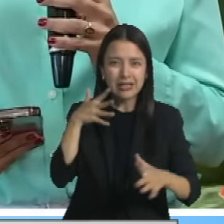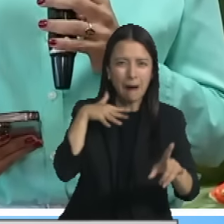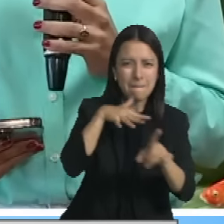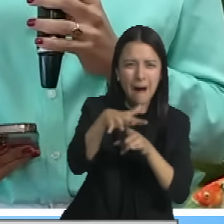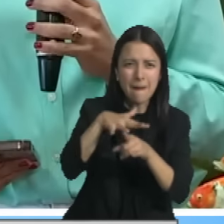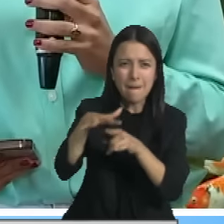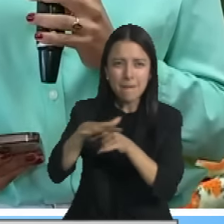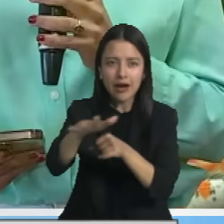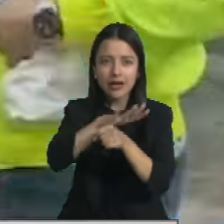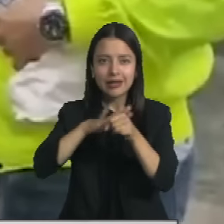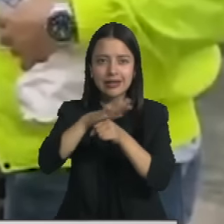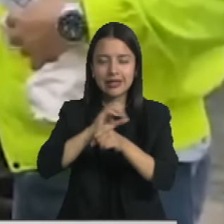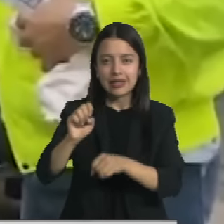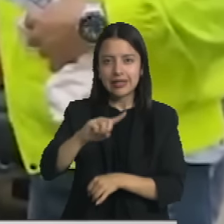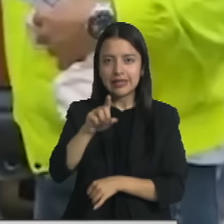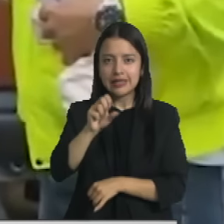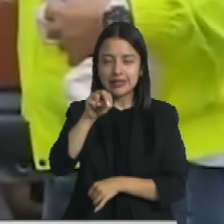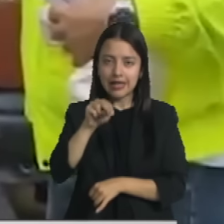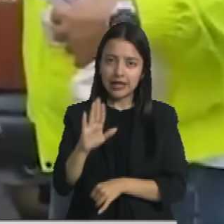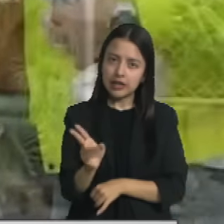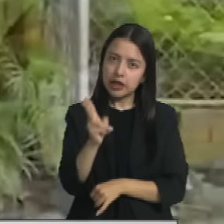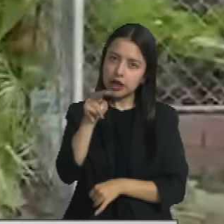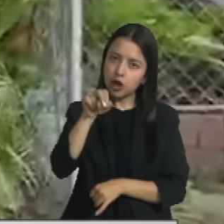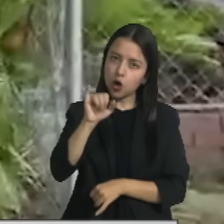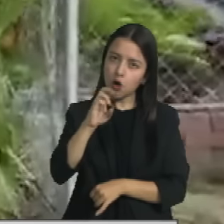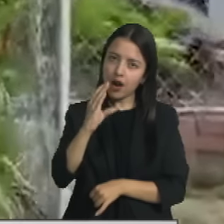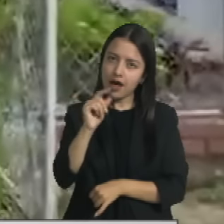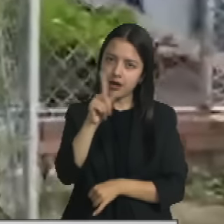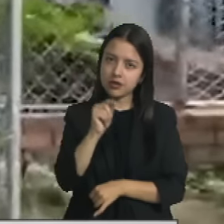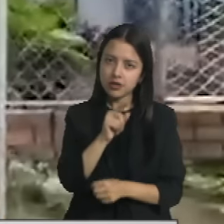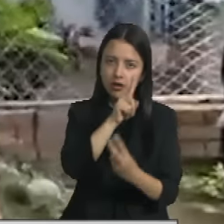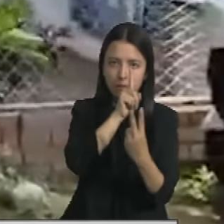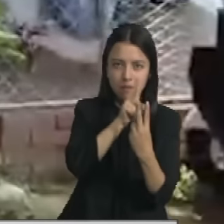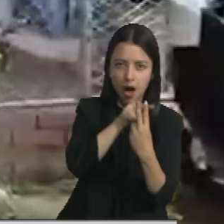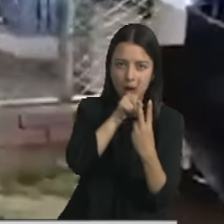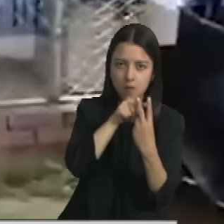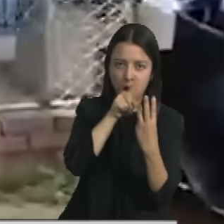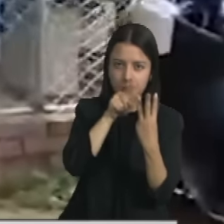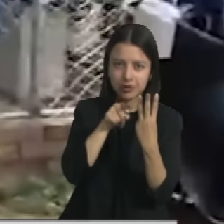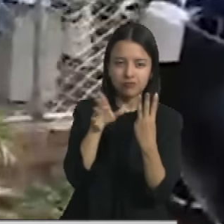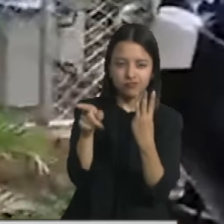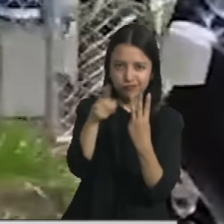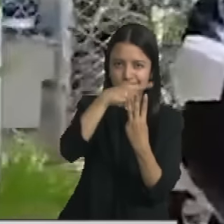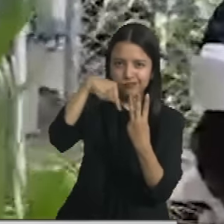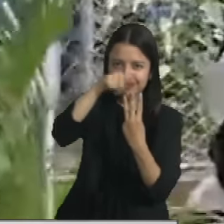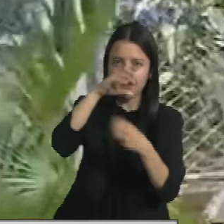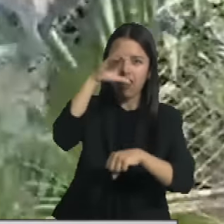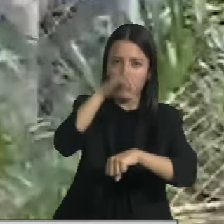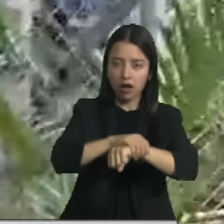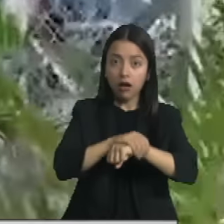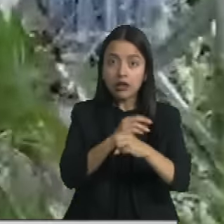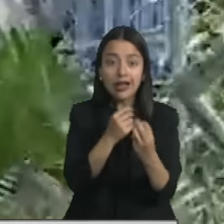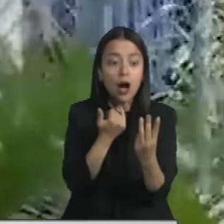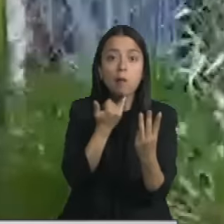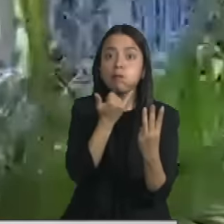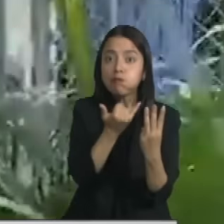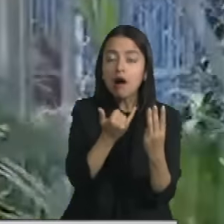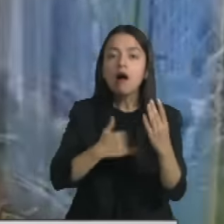Nicolás, donde el Gaula de la Policía Metropolitana de Cali capturó a 3 personas y aprehendió a un adolescente por el delito de